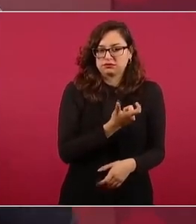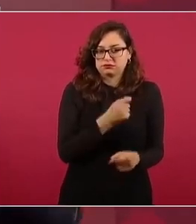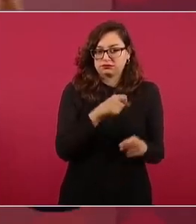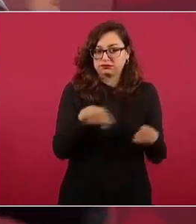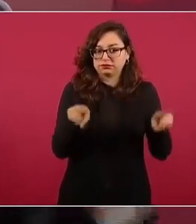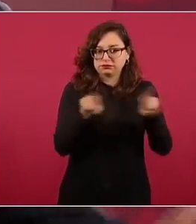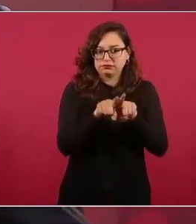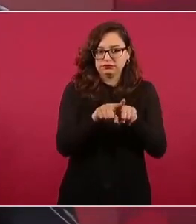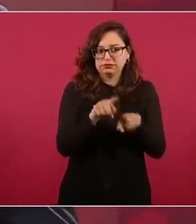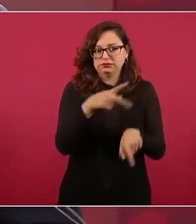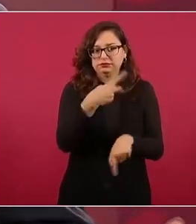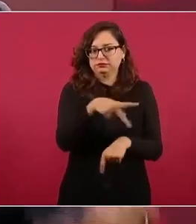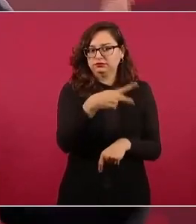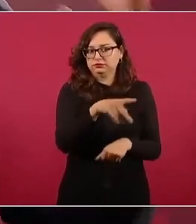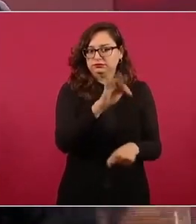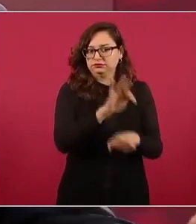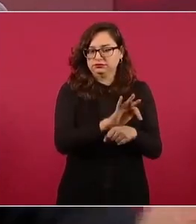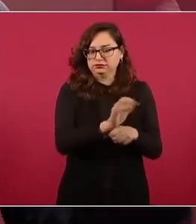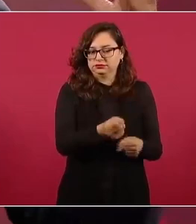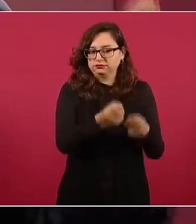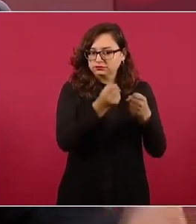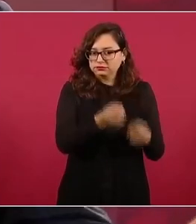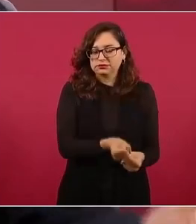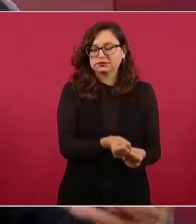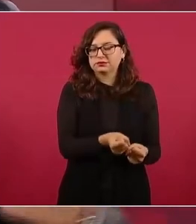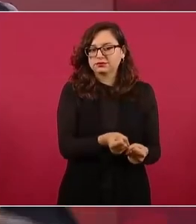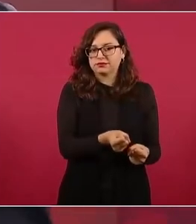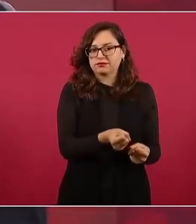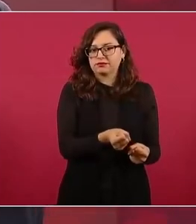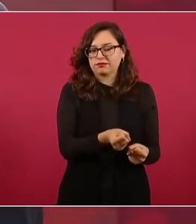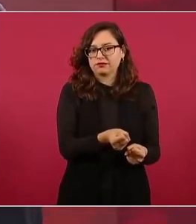pues tiene garantizado a un cliente